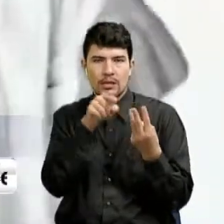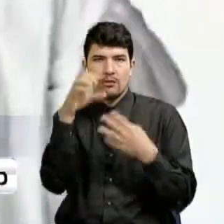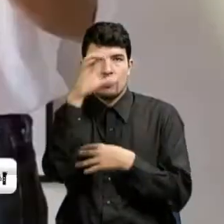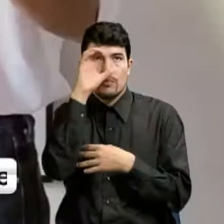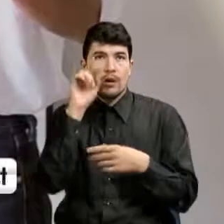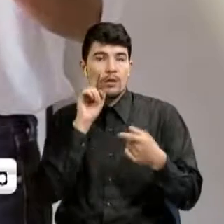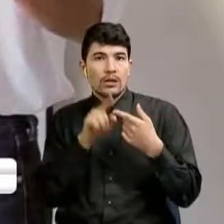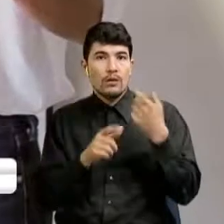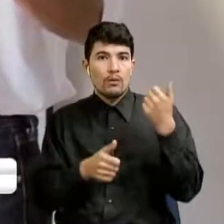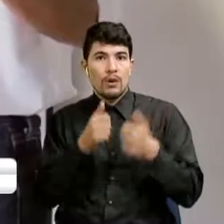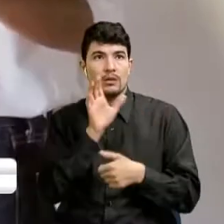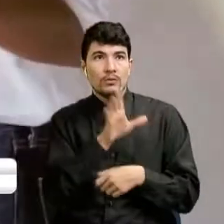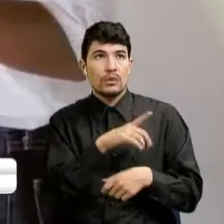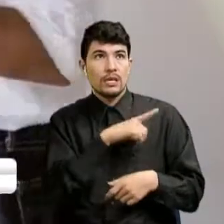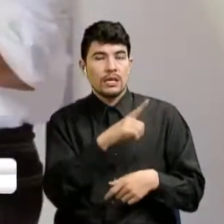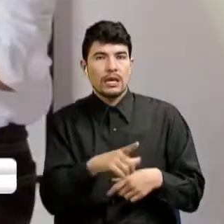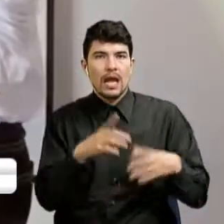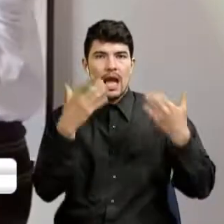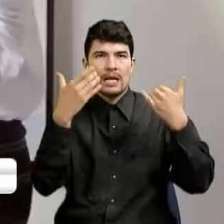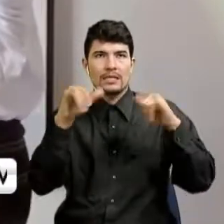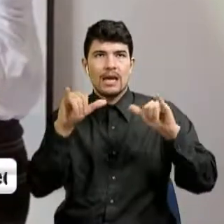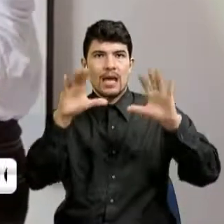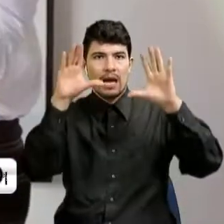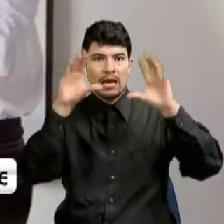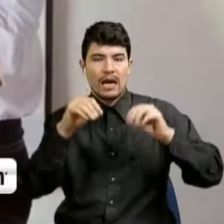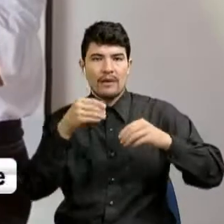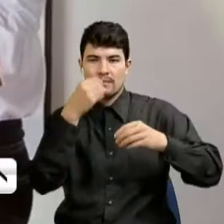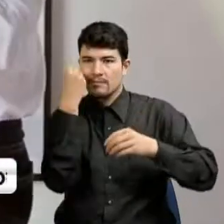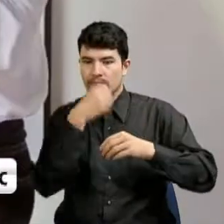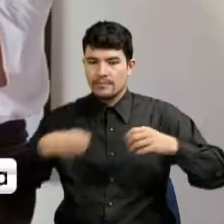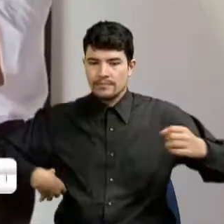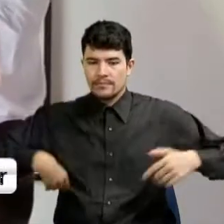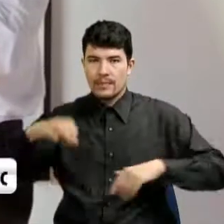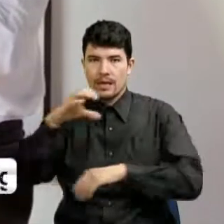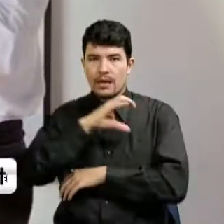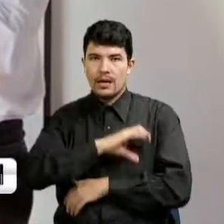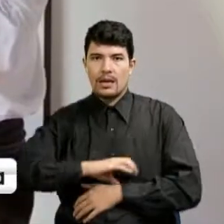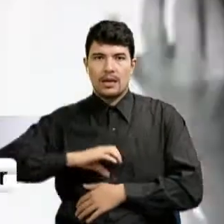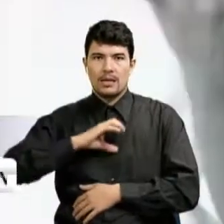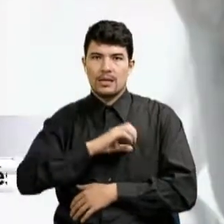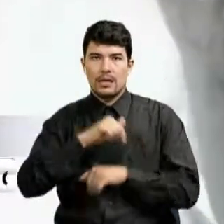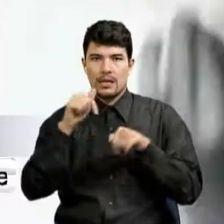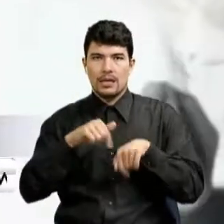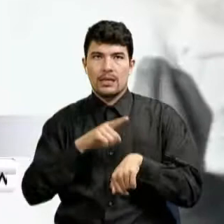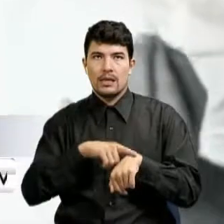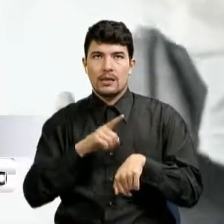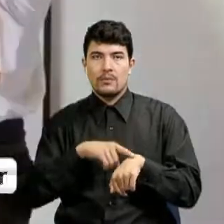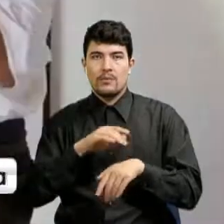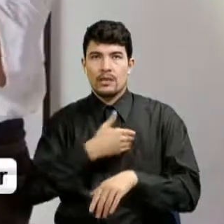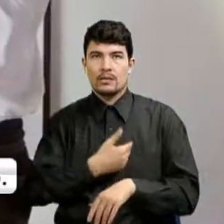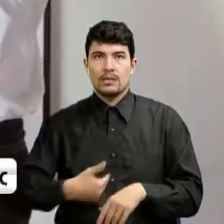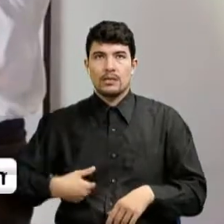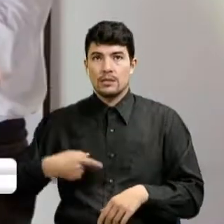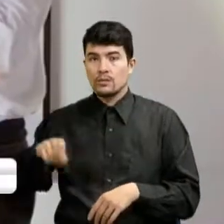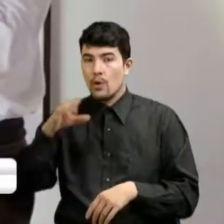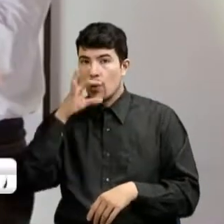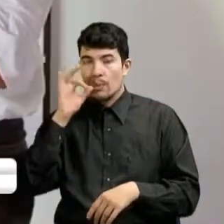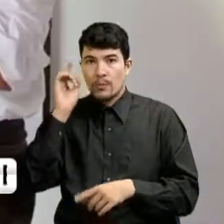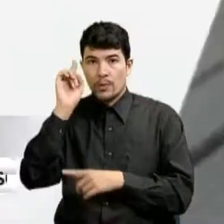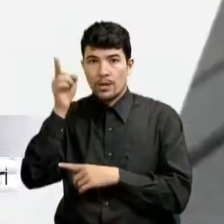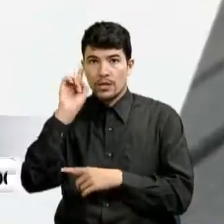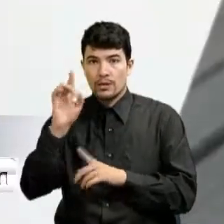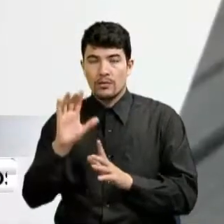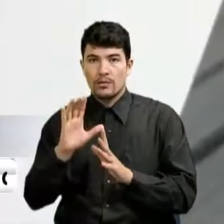de fondo según sus voceros acabar con la corrupción que ha caracterizado este periodo presidencial sergio fajardo es catalogado como político de